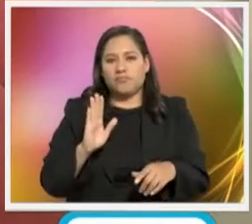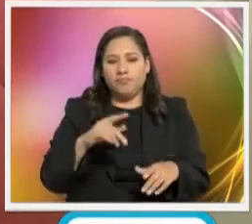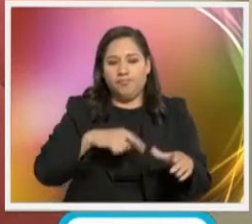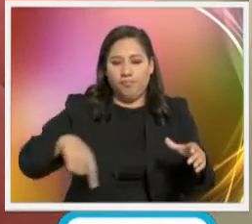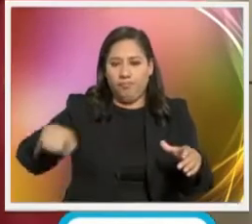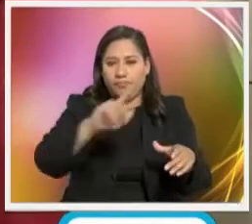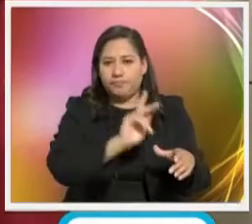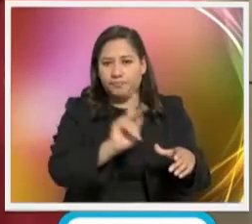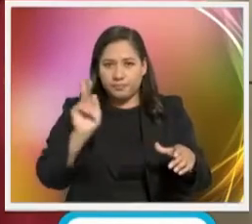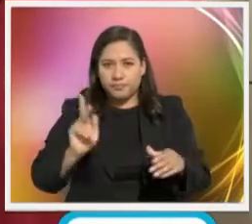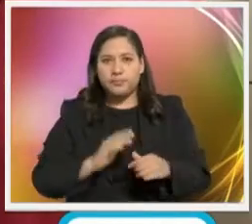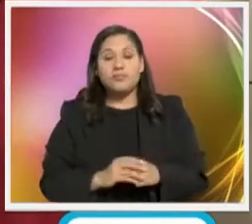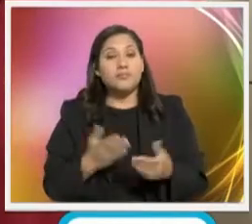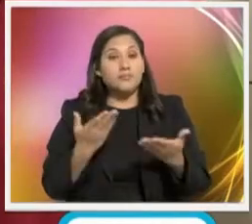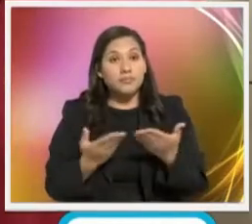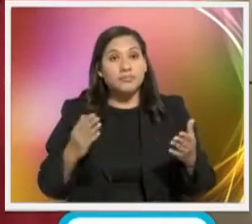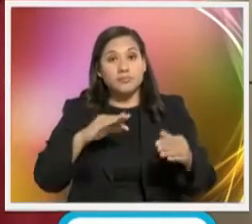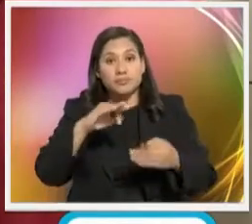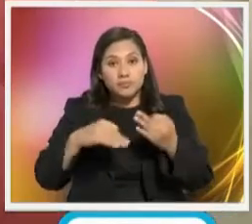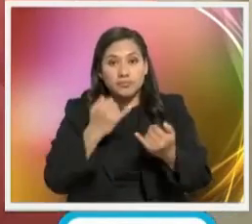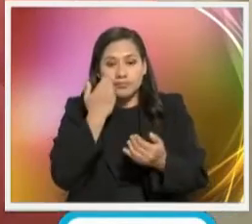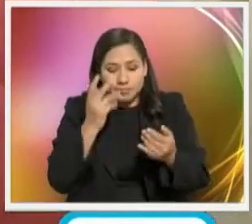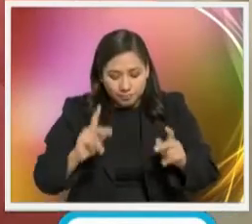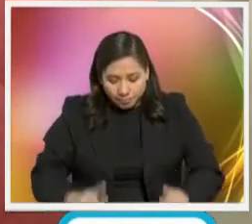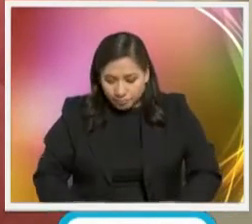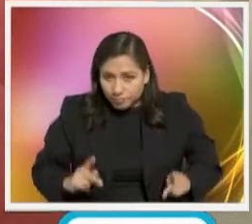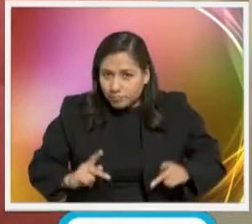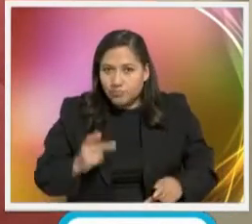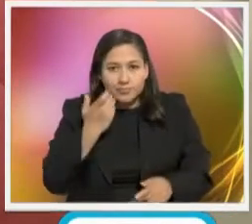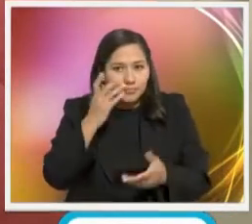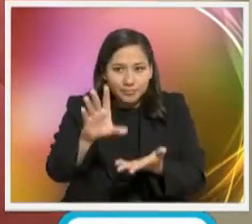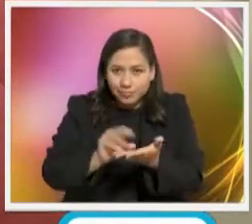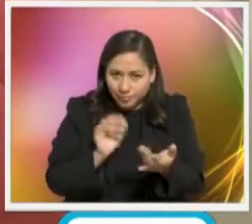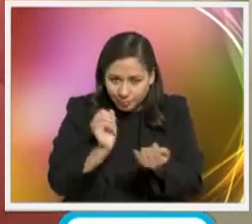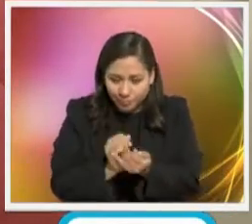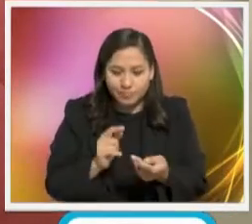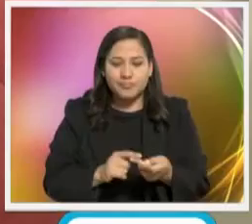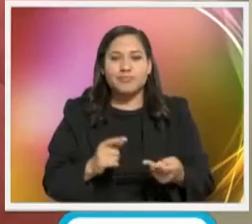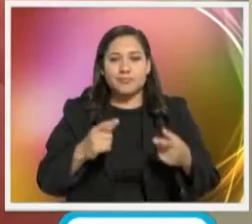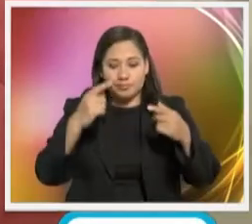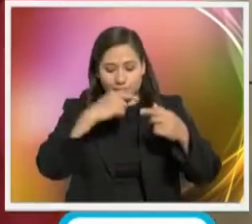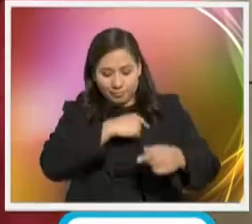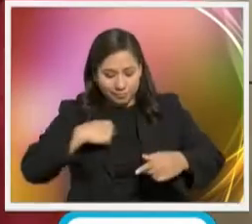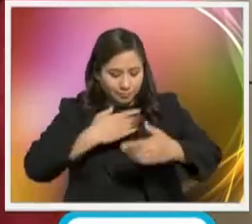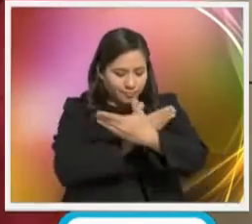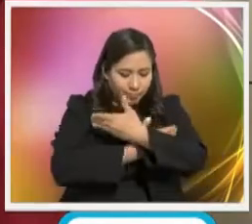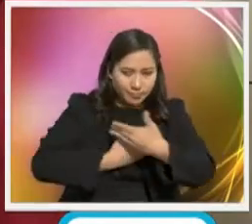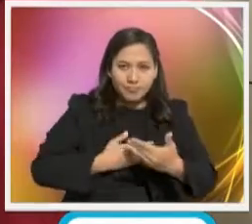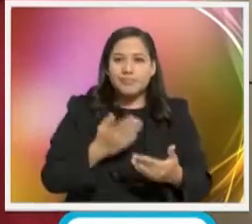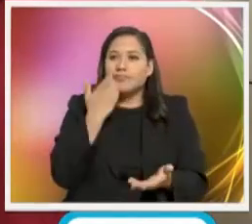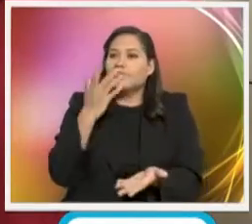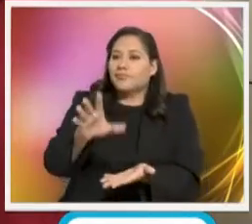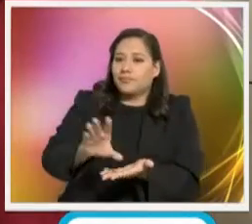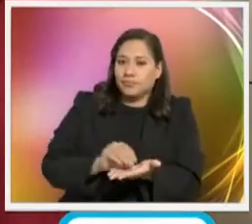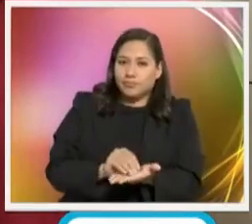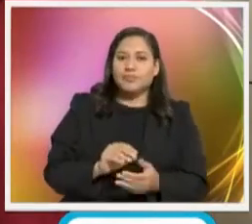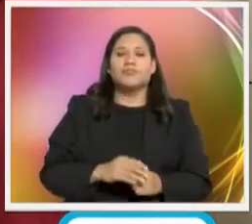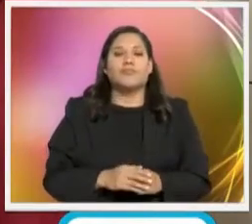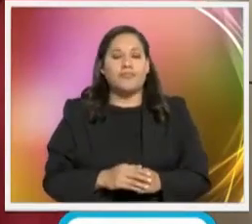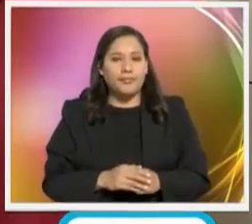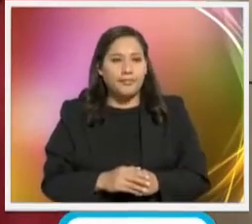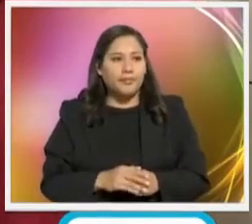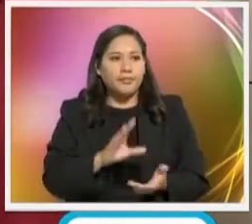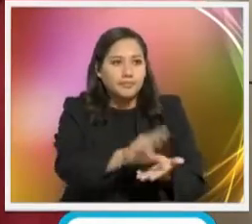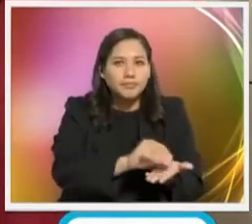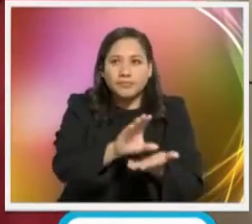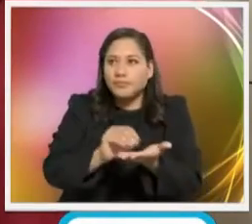uniforme, ¿no? Porque te digo, ahora todos quieren los mismos jeans en todo el mundo, todos quieren las mismas, las playeras de la misma ¿Siguen las marca. mismas tendencias? Sí. ¿Y también